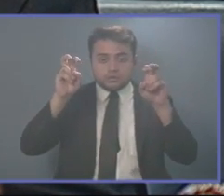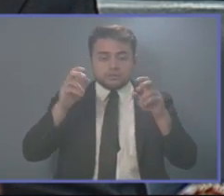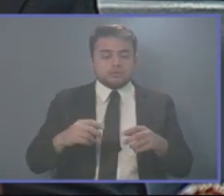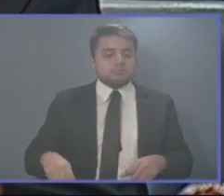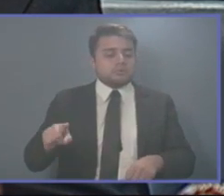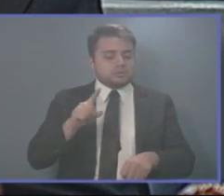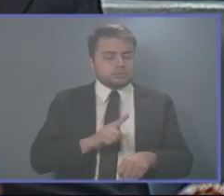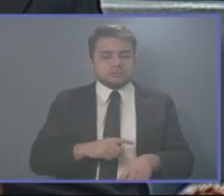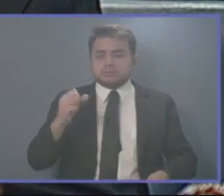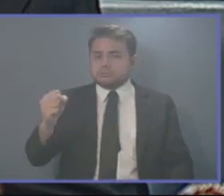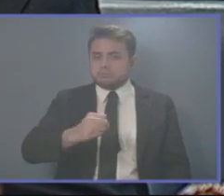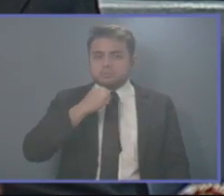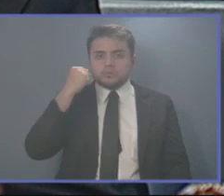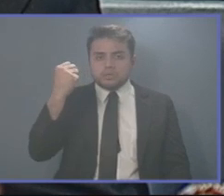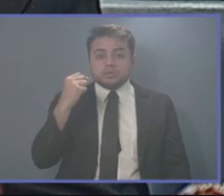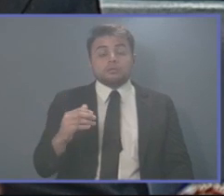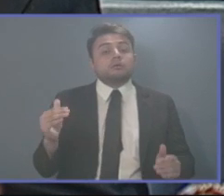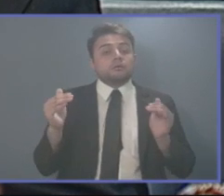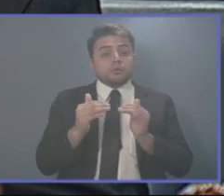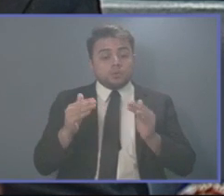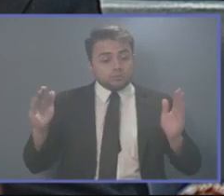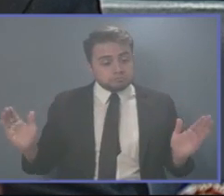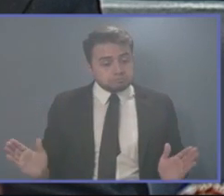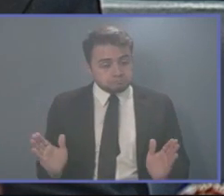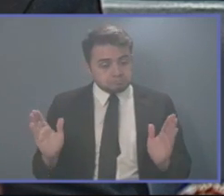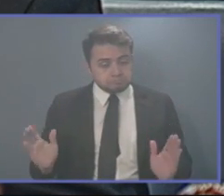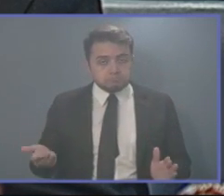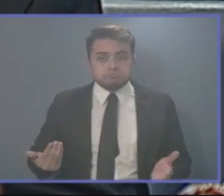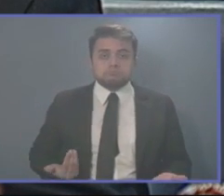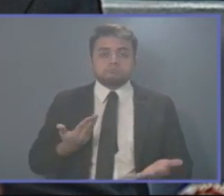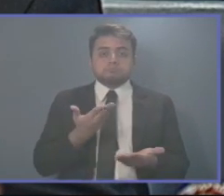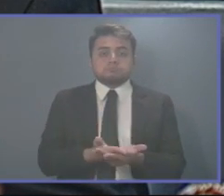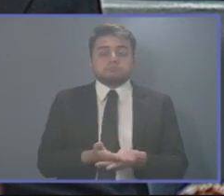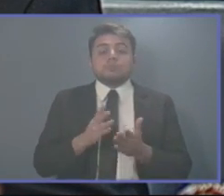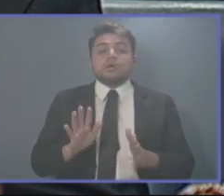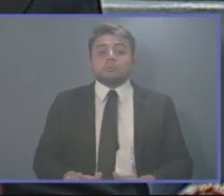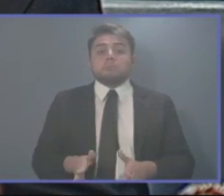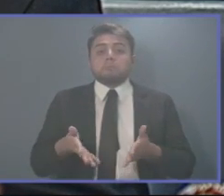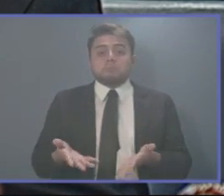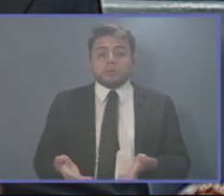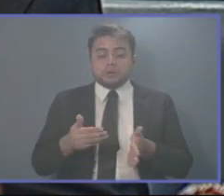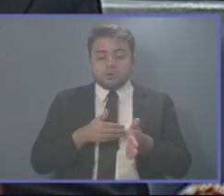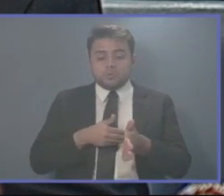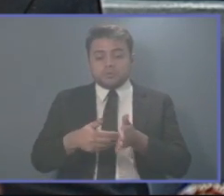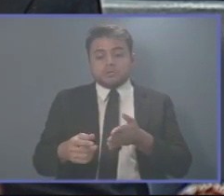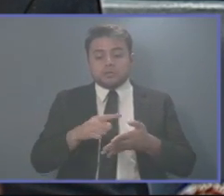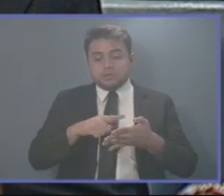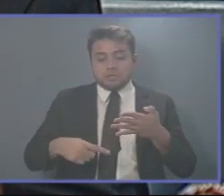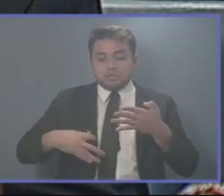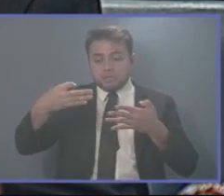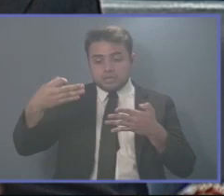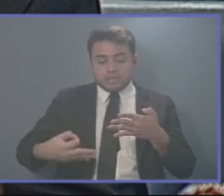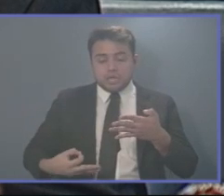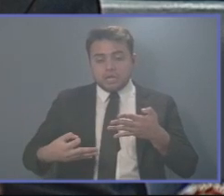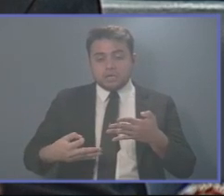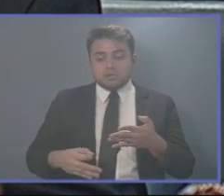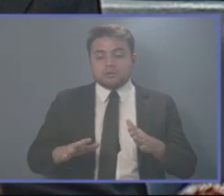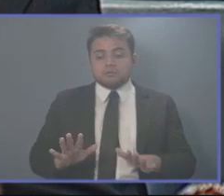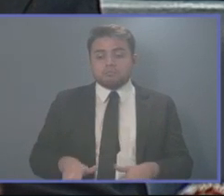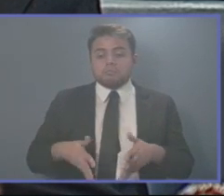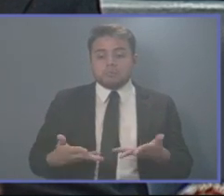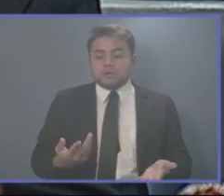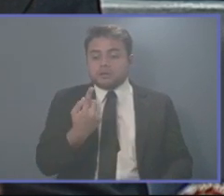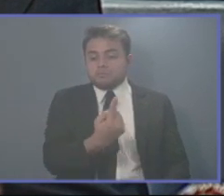como la iniciativa en el sentido se emita ley de incentivos para los miembros de las fuerzas armadas